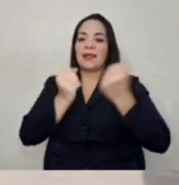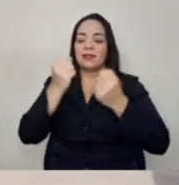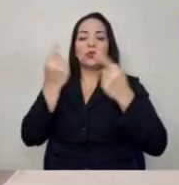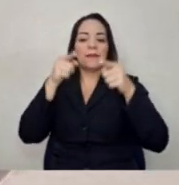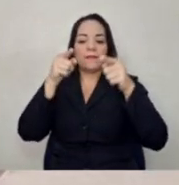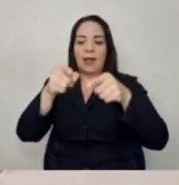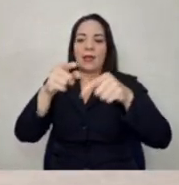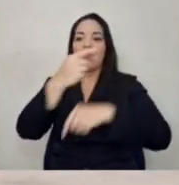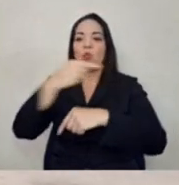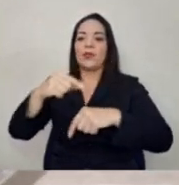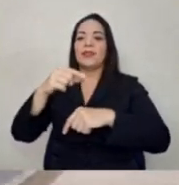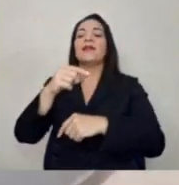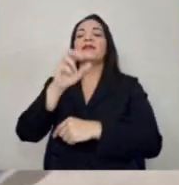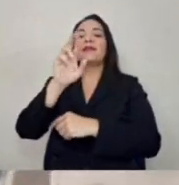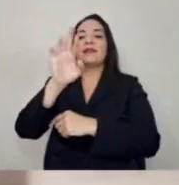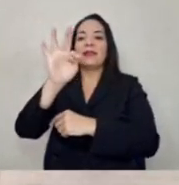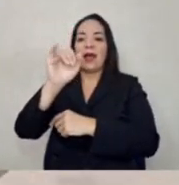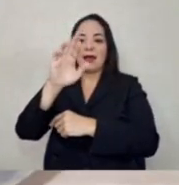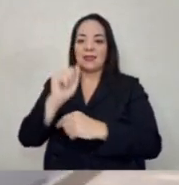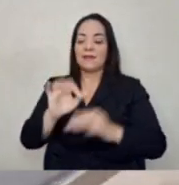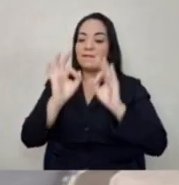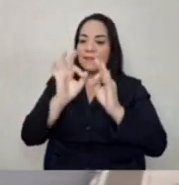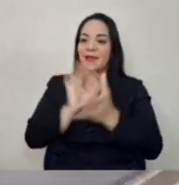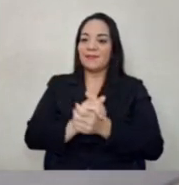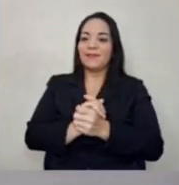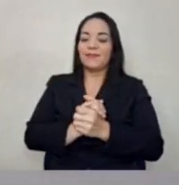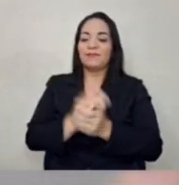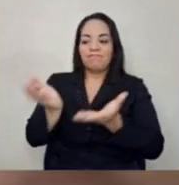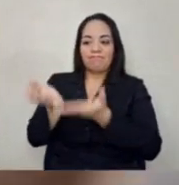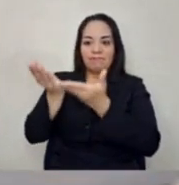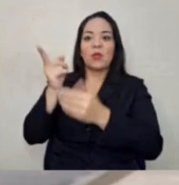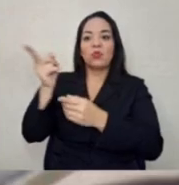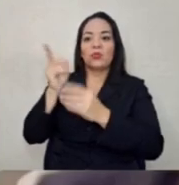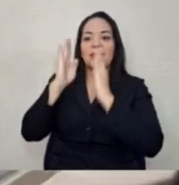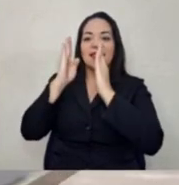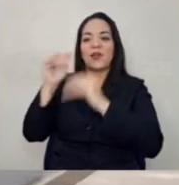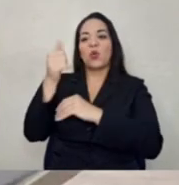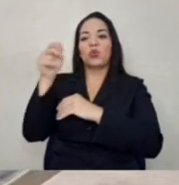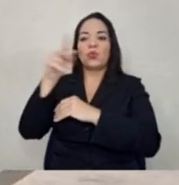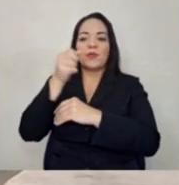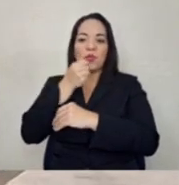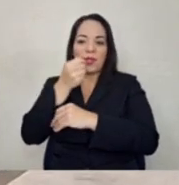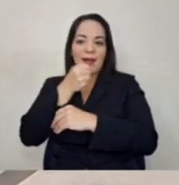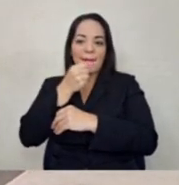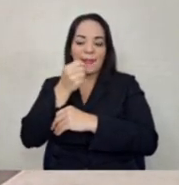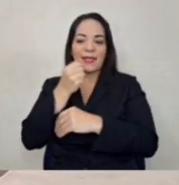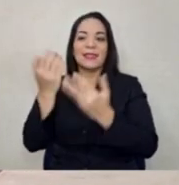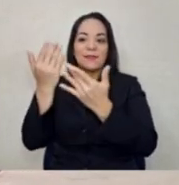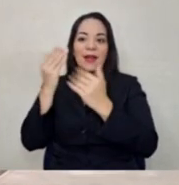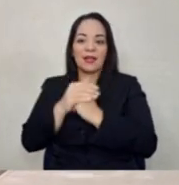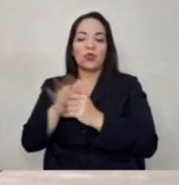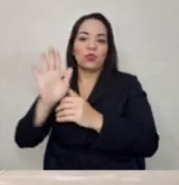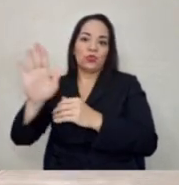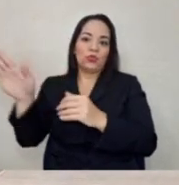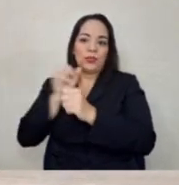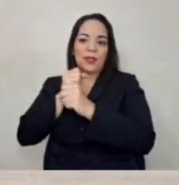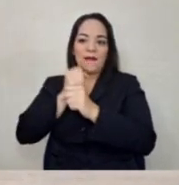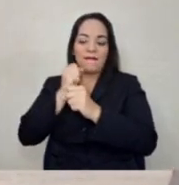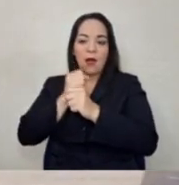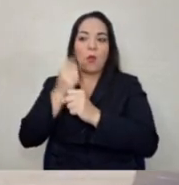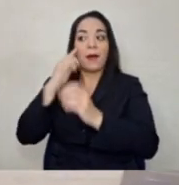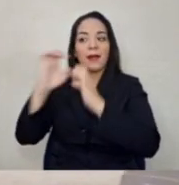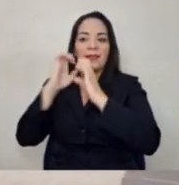Taras. Don Mauricio, muchísimas gracias. Yo lo dejo también para que atienda a los colegas de la prensa que también están, por supuesto, en sus labores y quieren llevarle a